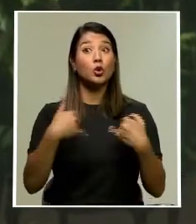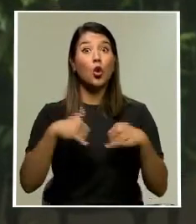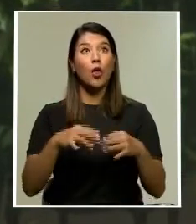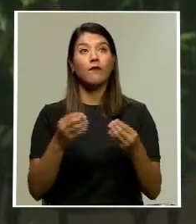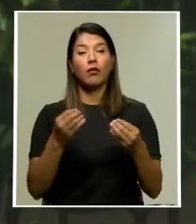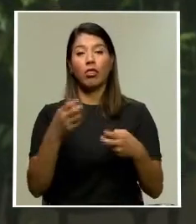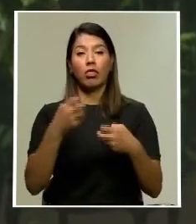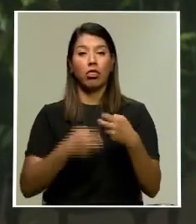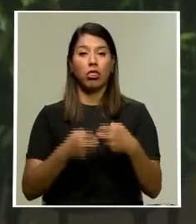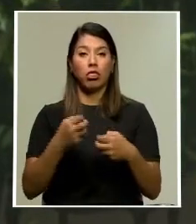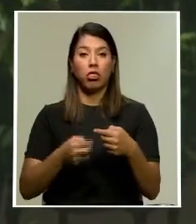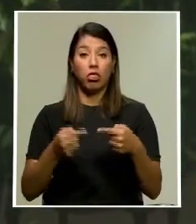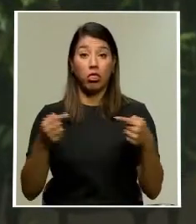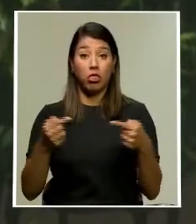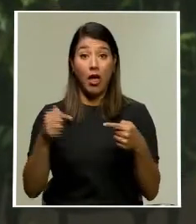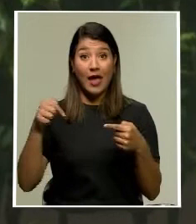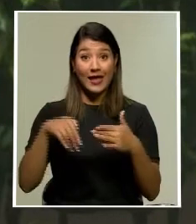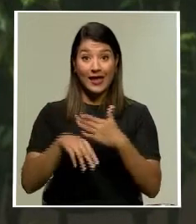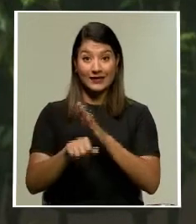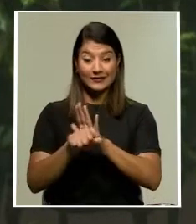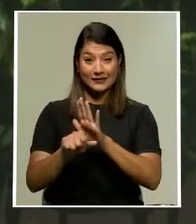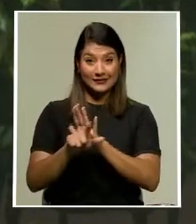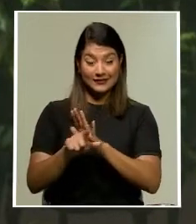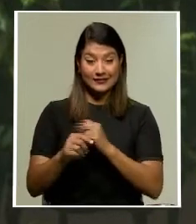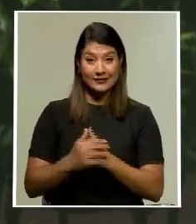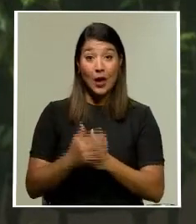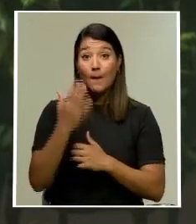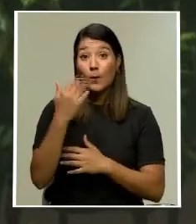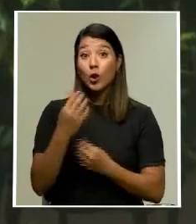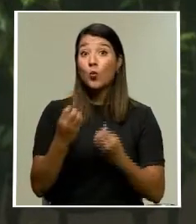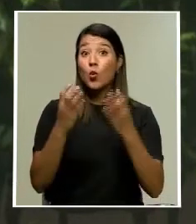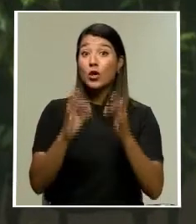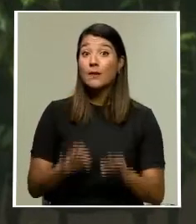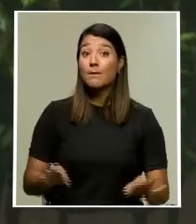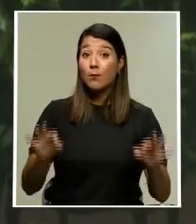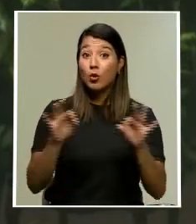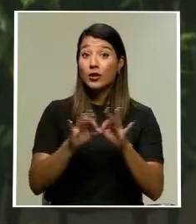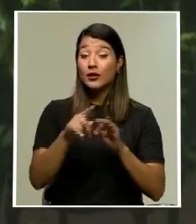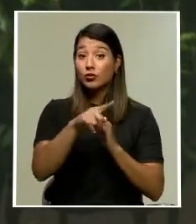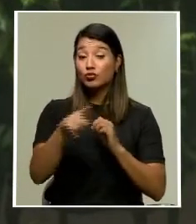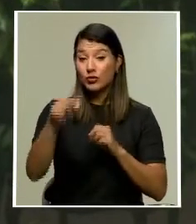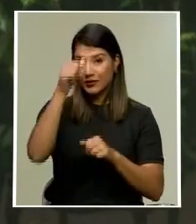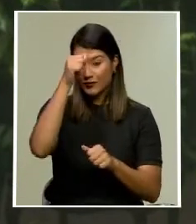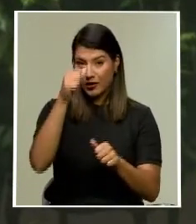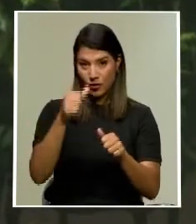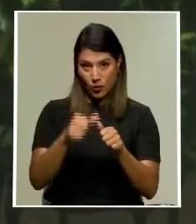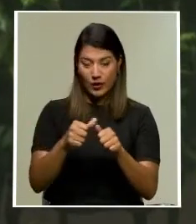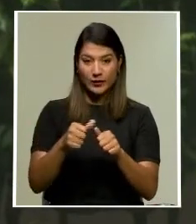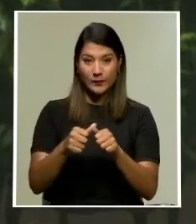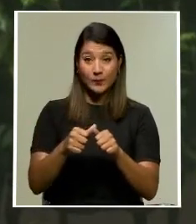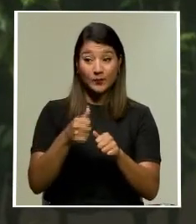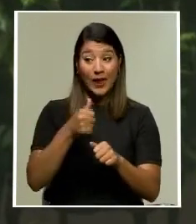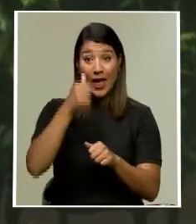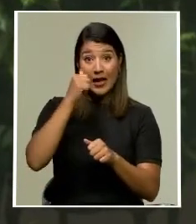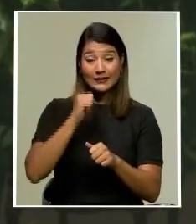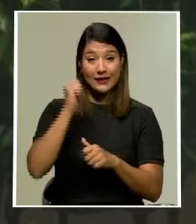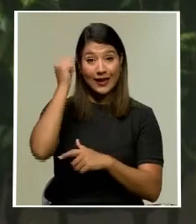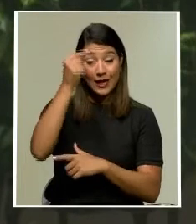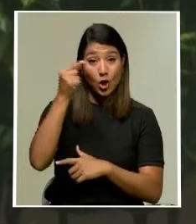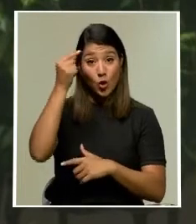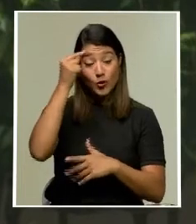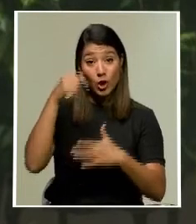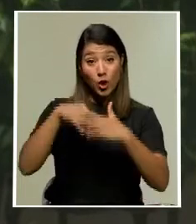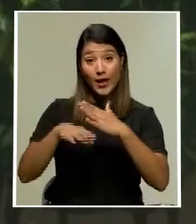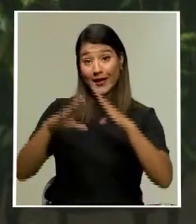hablar acá en la Asamblea Legislativa. Y es que es importante recordar de primera mano que ayer el gobierno en horas de